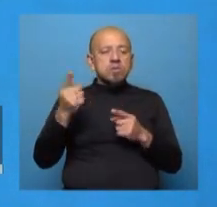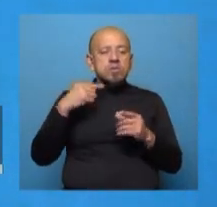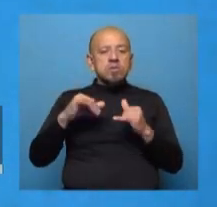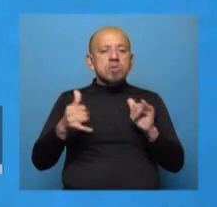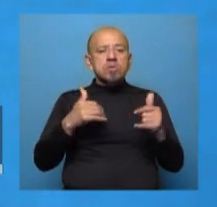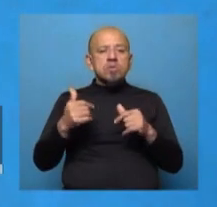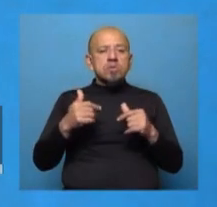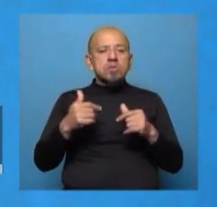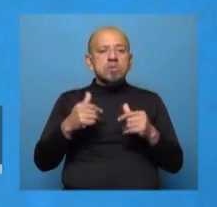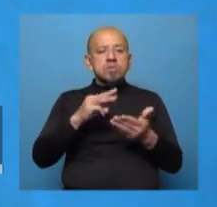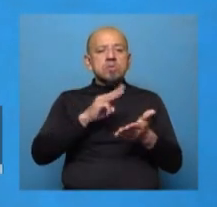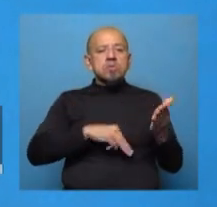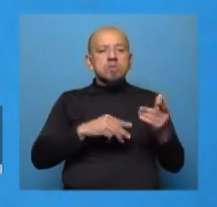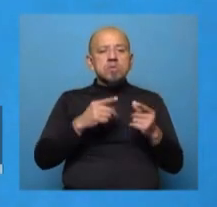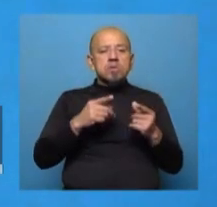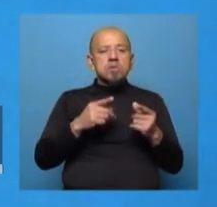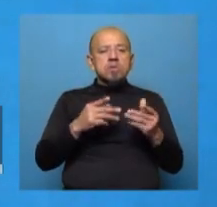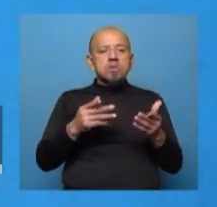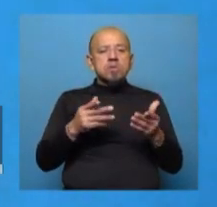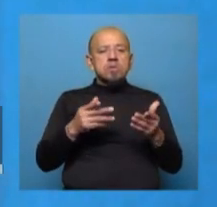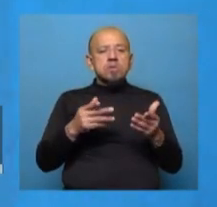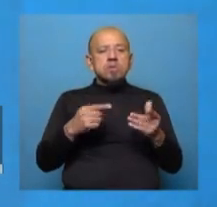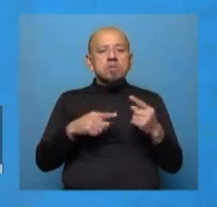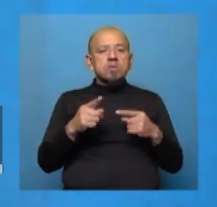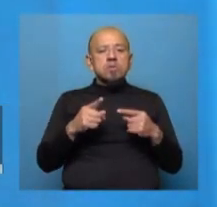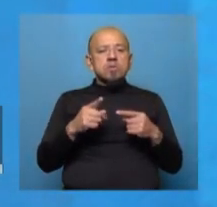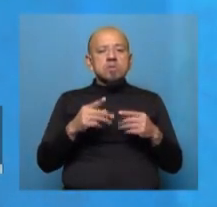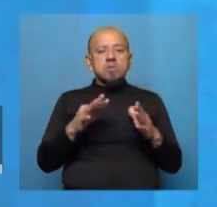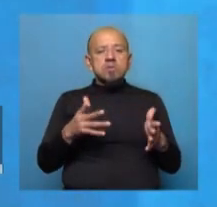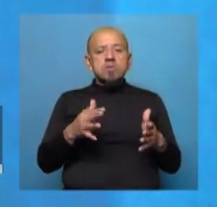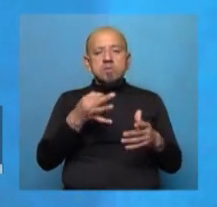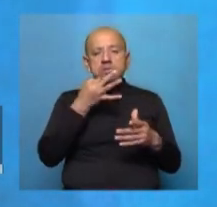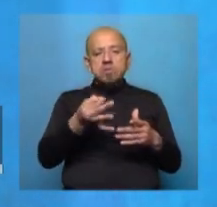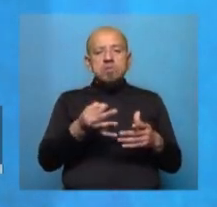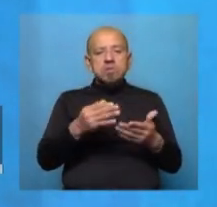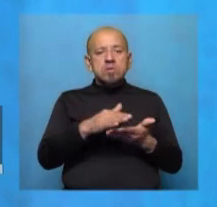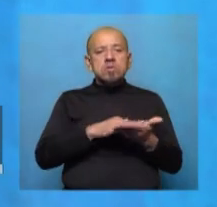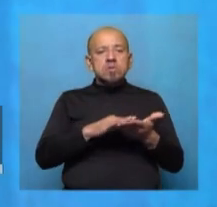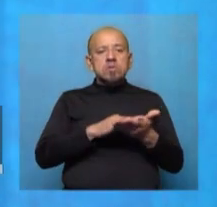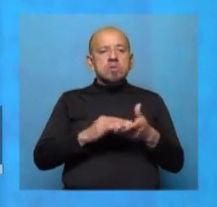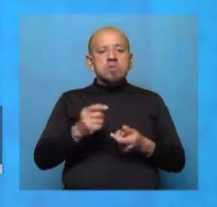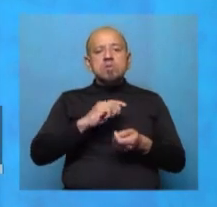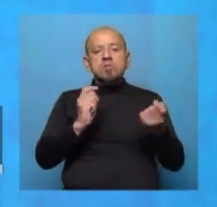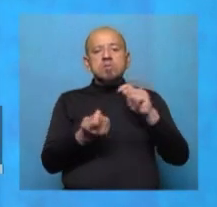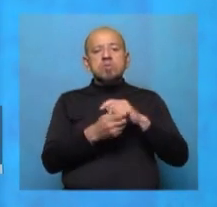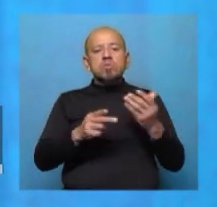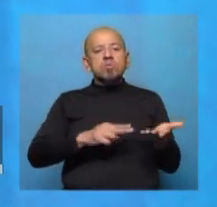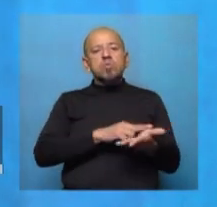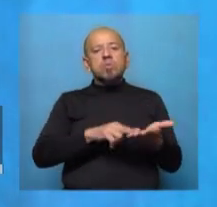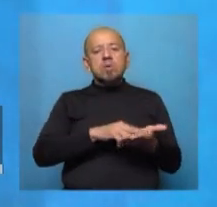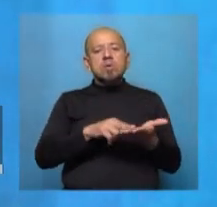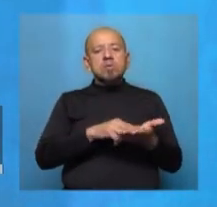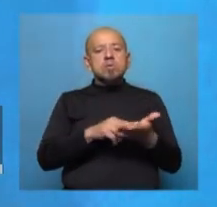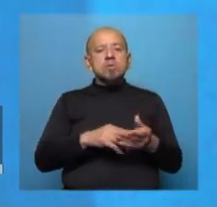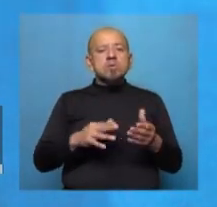de Barcelona nadie habló de la infraestructura de la transformación urbana del